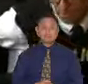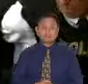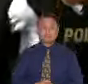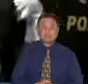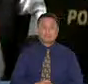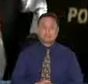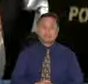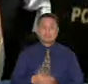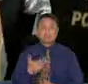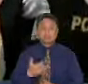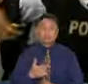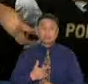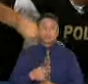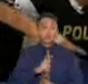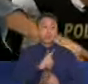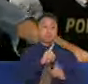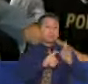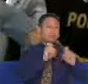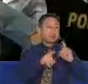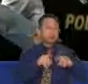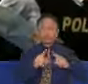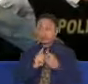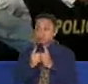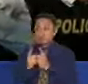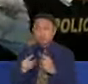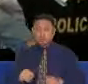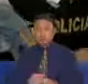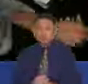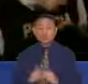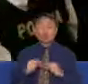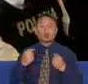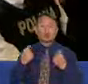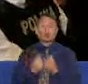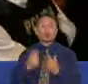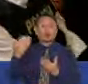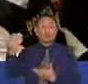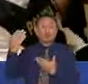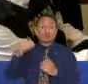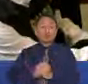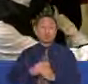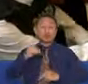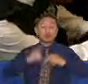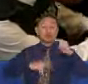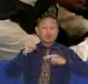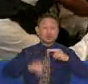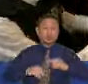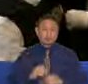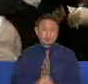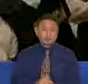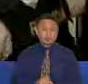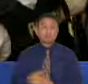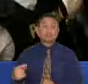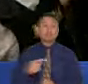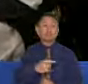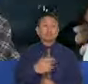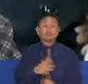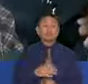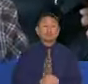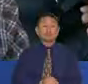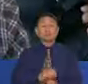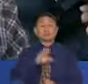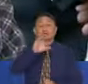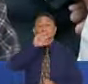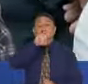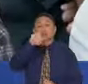Tras varias consultas y cambios de última hora, el movimiento político Construye decidió que Cristian Zurita